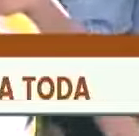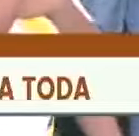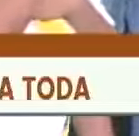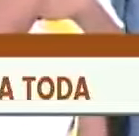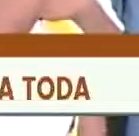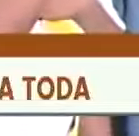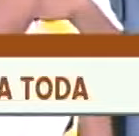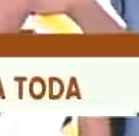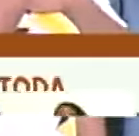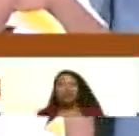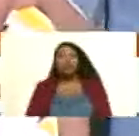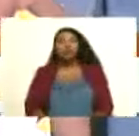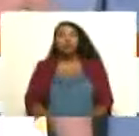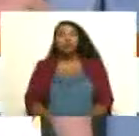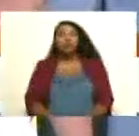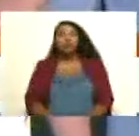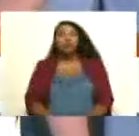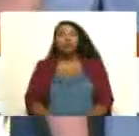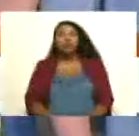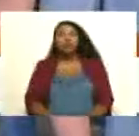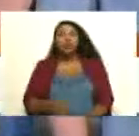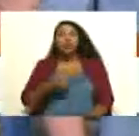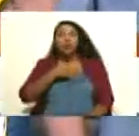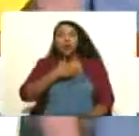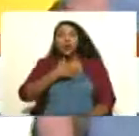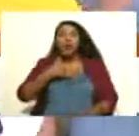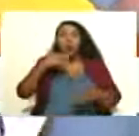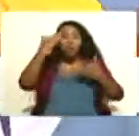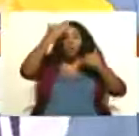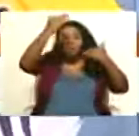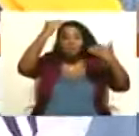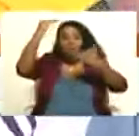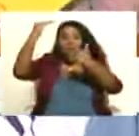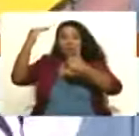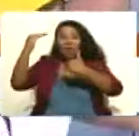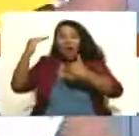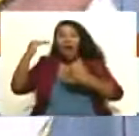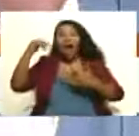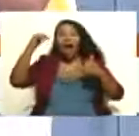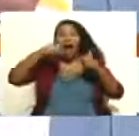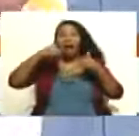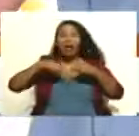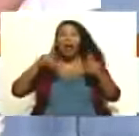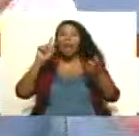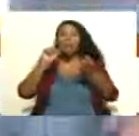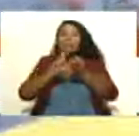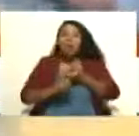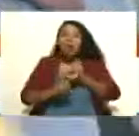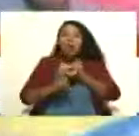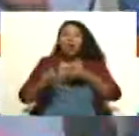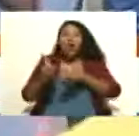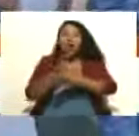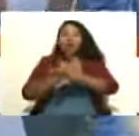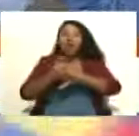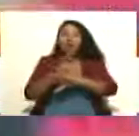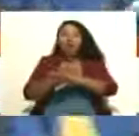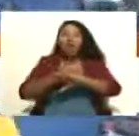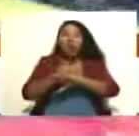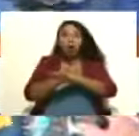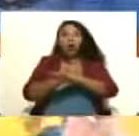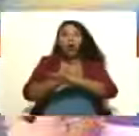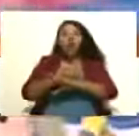Algo en especial que quiero saludar a nuestra primera dama del Estado de Bolívar, defensora de las